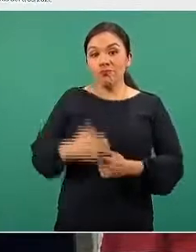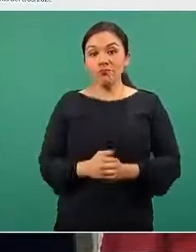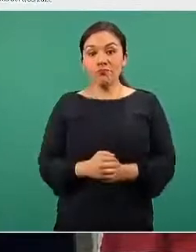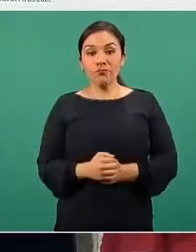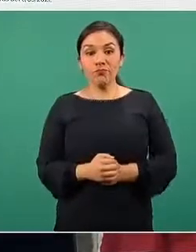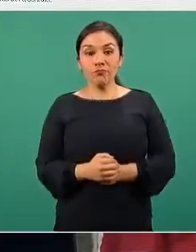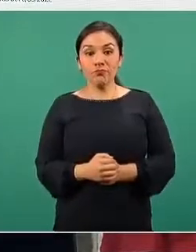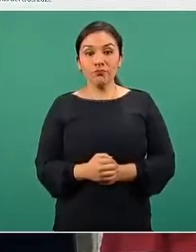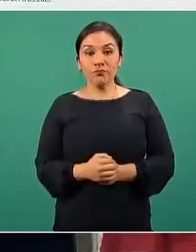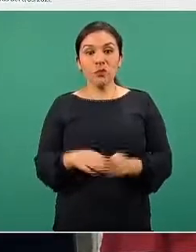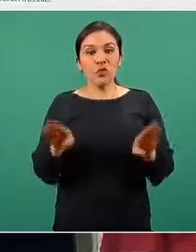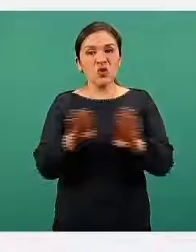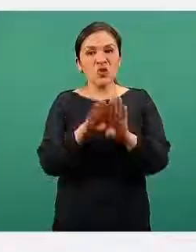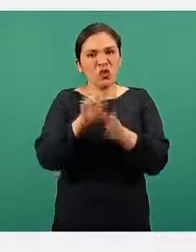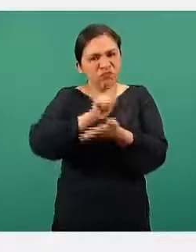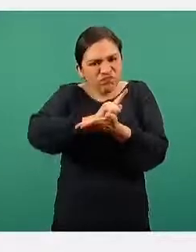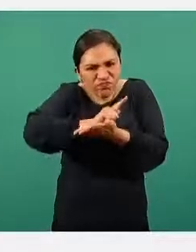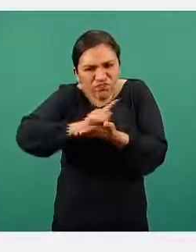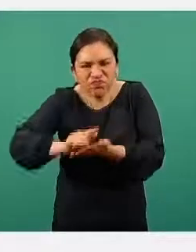esta transparencia